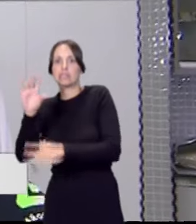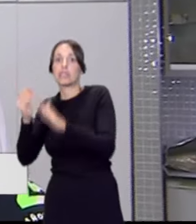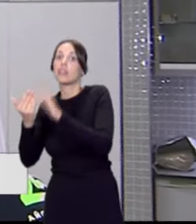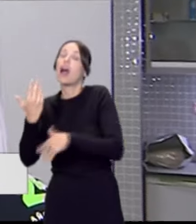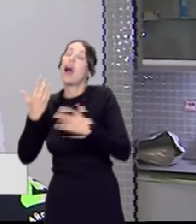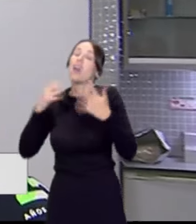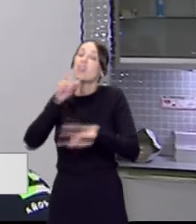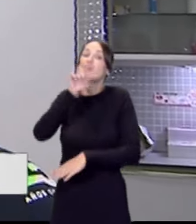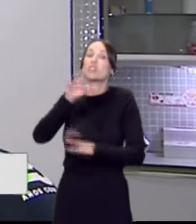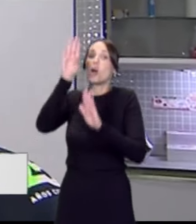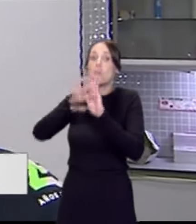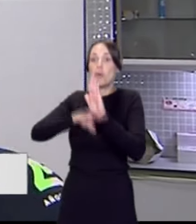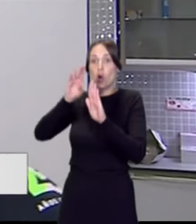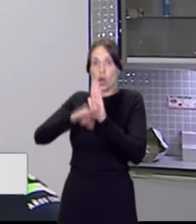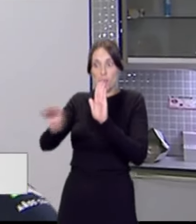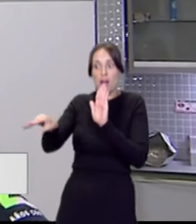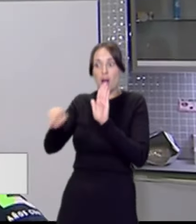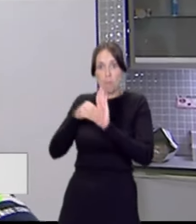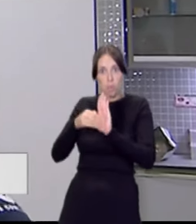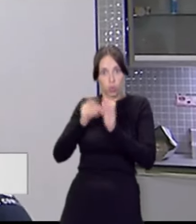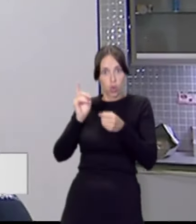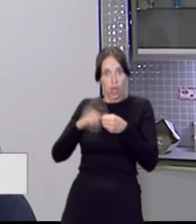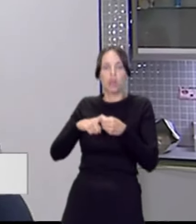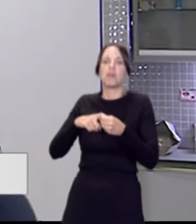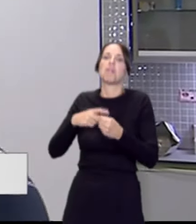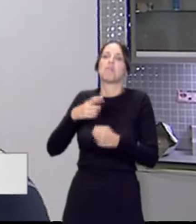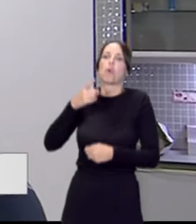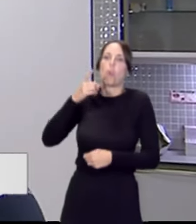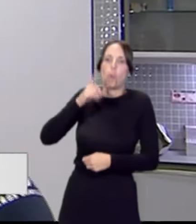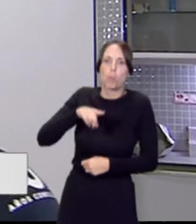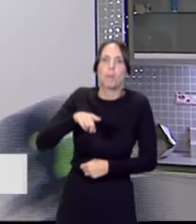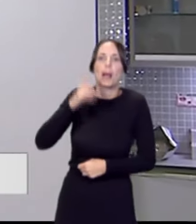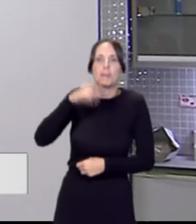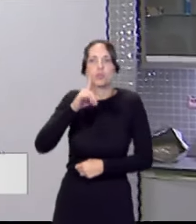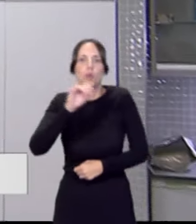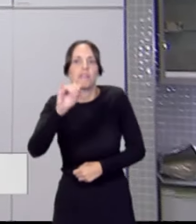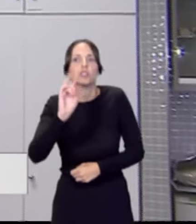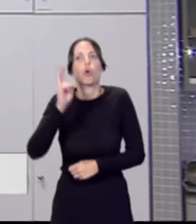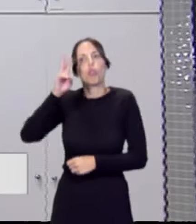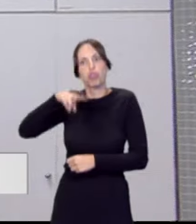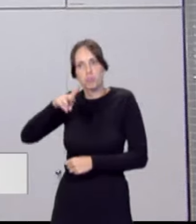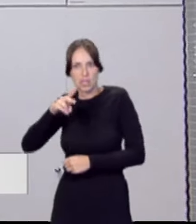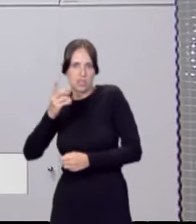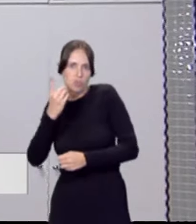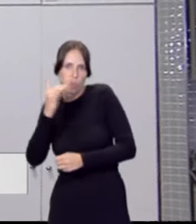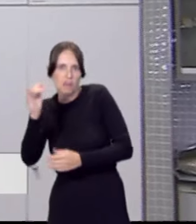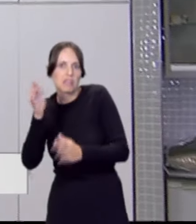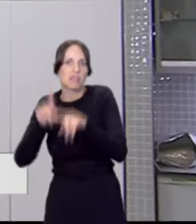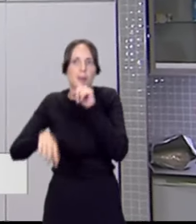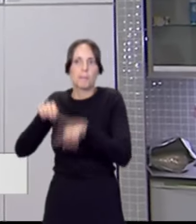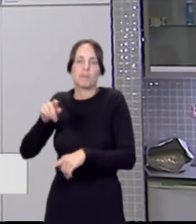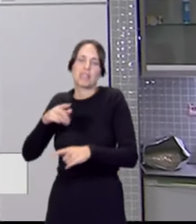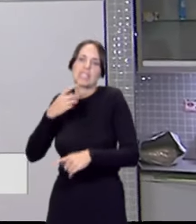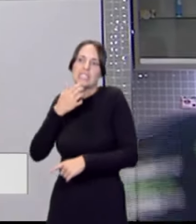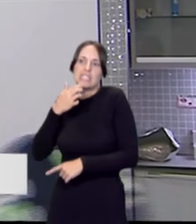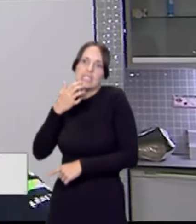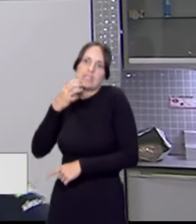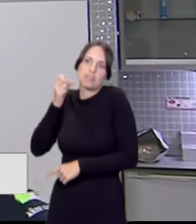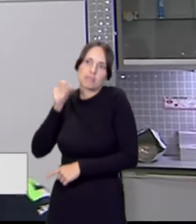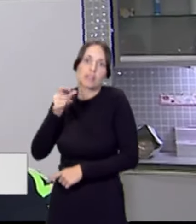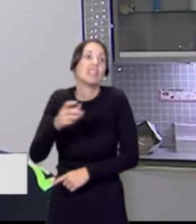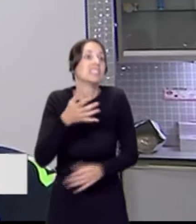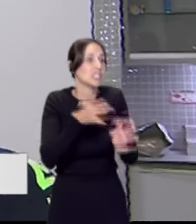suele donar cada mes, cada 2 meses, los que son donantes habituales. O sea, que es más rápido que una donación, que lo puedes hacer más frecuente que una donación. Lo puedes